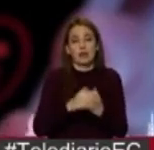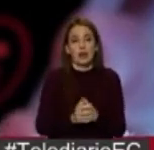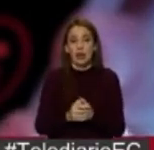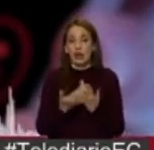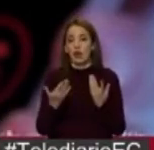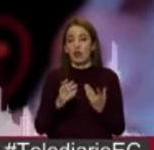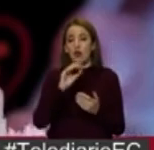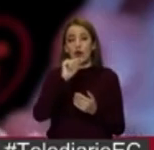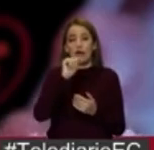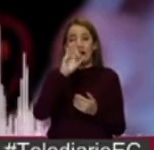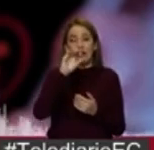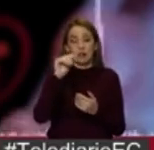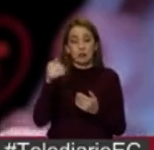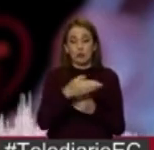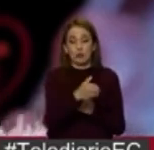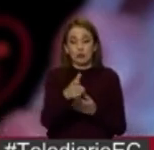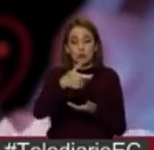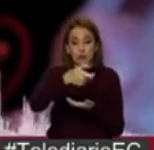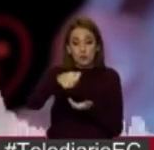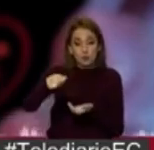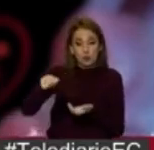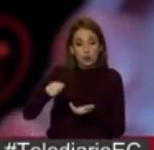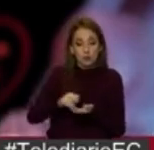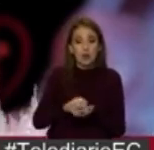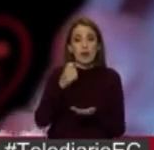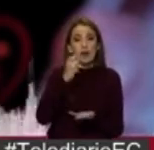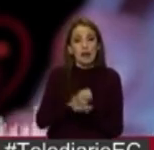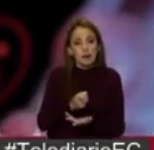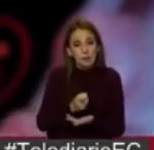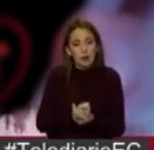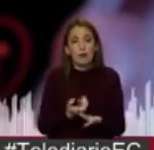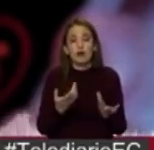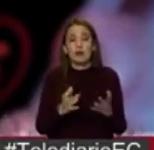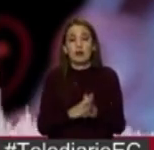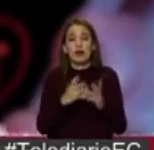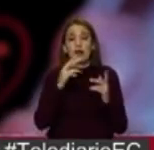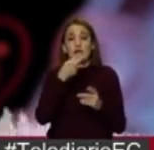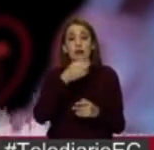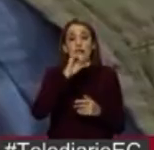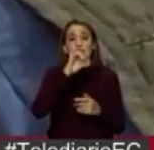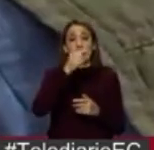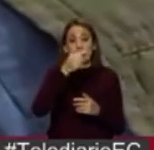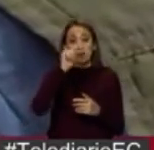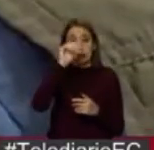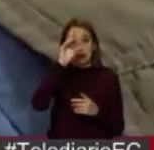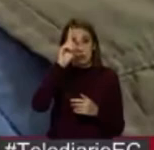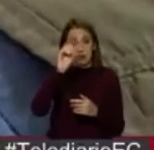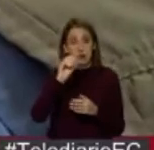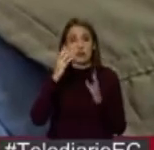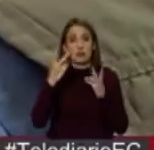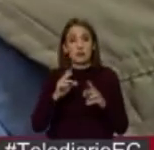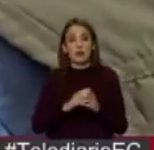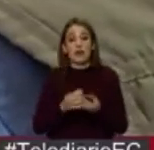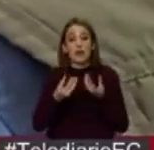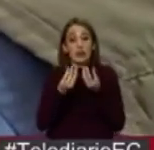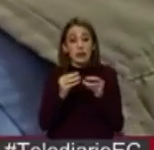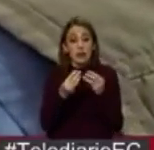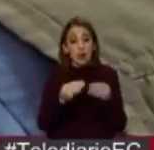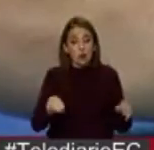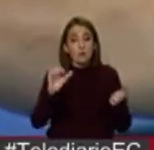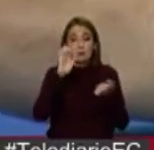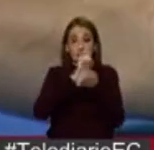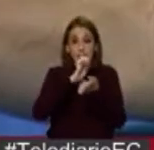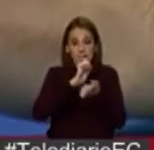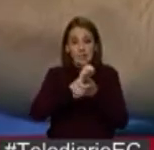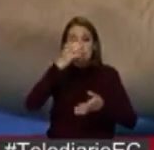atún fresco, mariscos, en el hígado de origen animal. Por lo tanto, los huevos, el queso y la leche